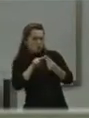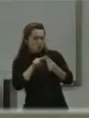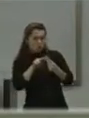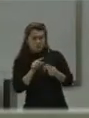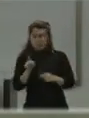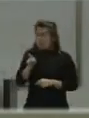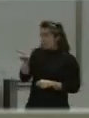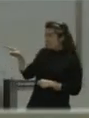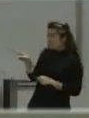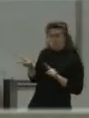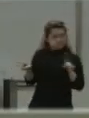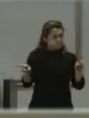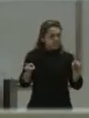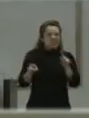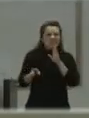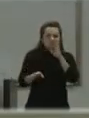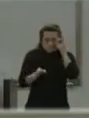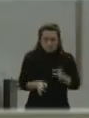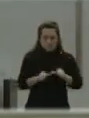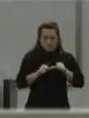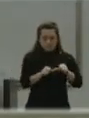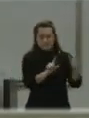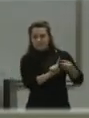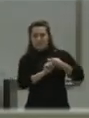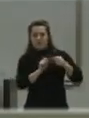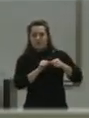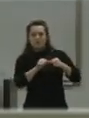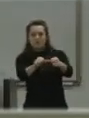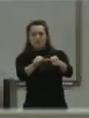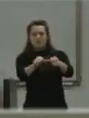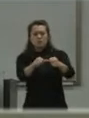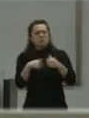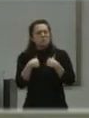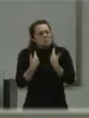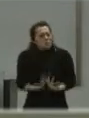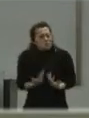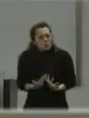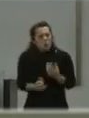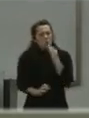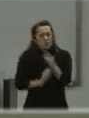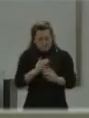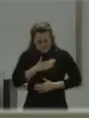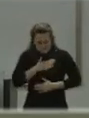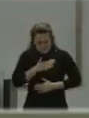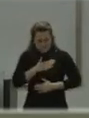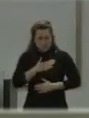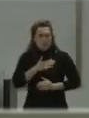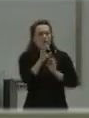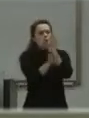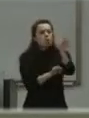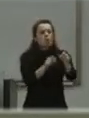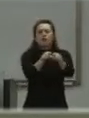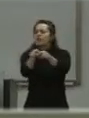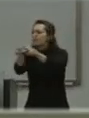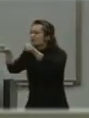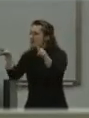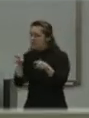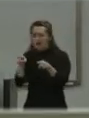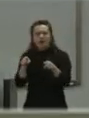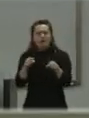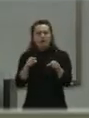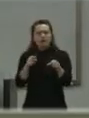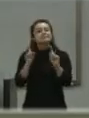el resto en mi vida Cómo puedo lograr Cómo puedo cuidarme a mí mismo Cómo puedo cuidar a los demás cómo puede y